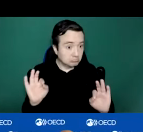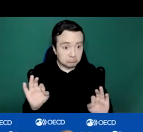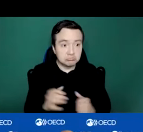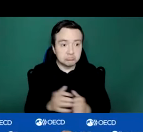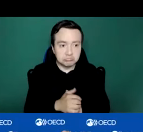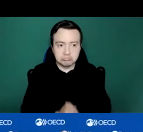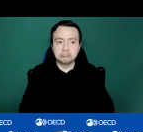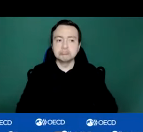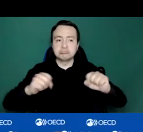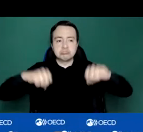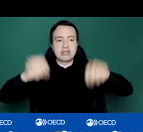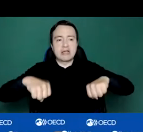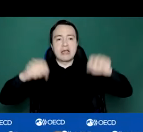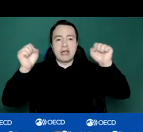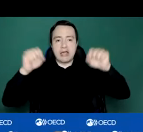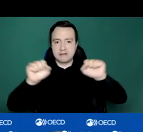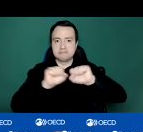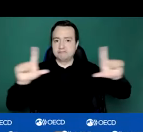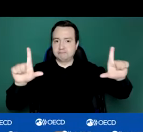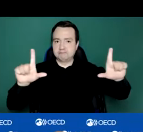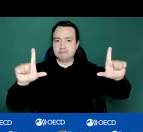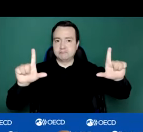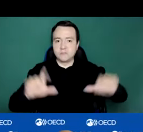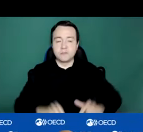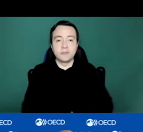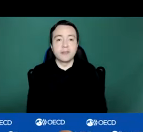Sí, la podemos ver, Federico.